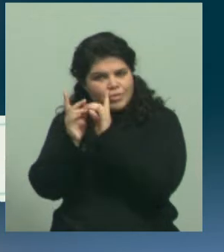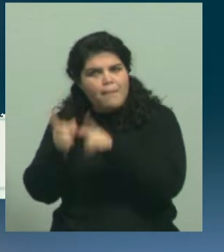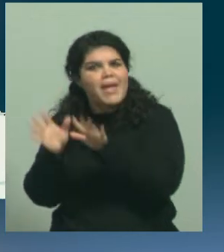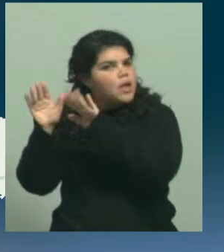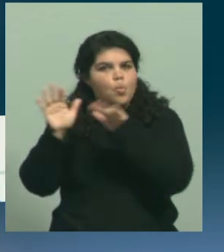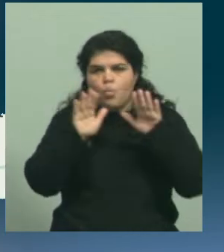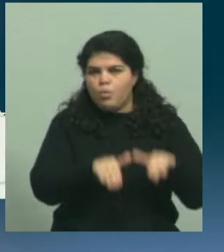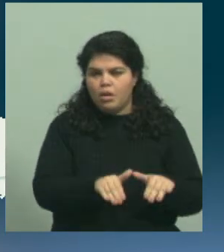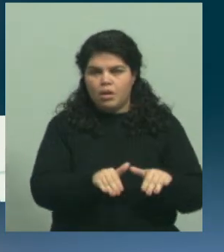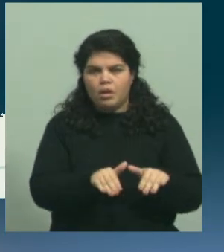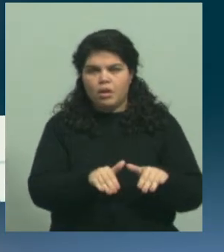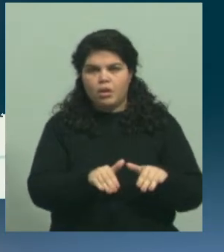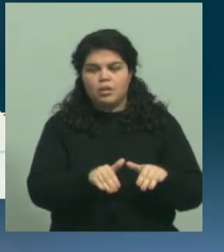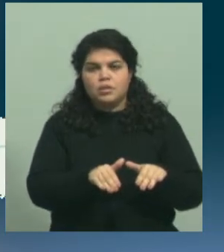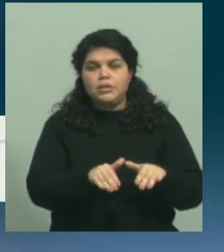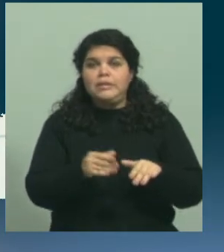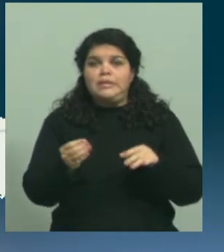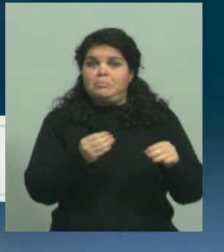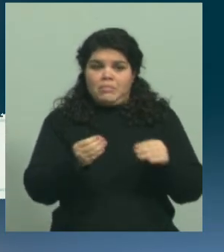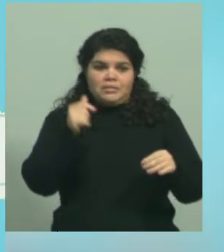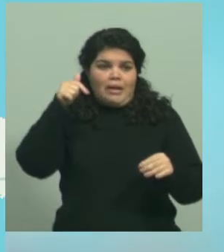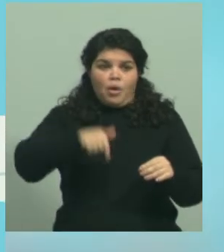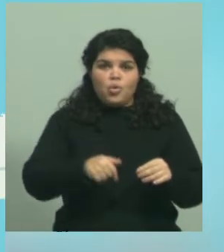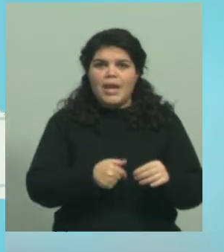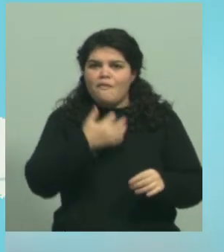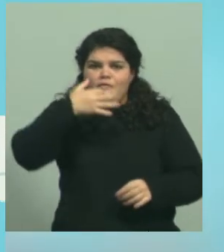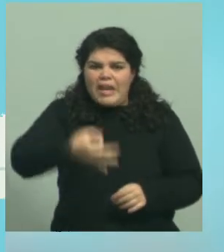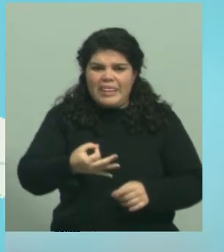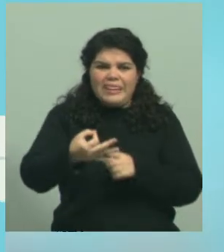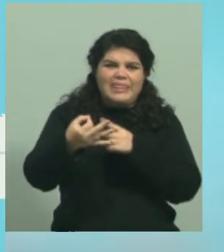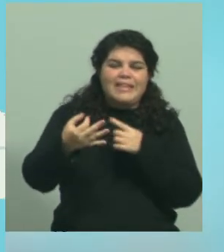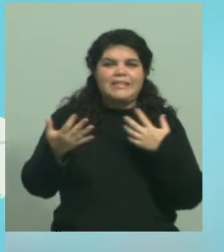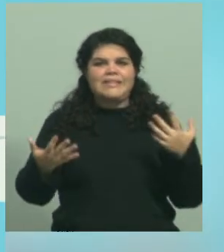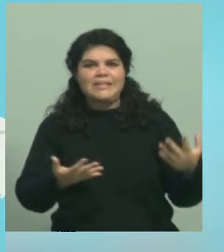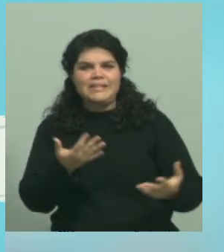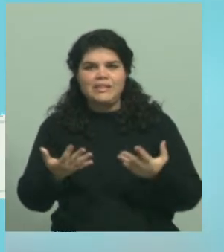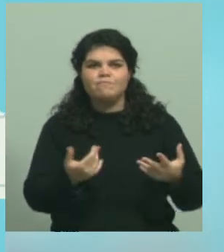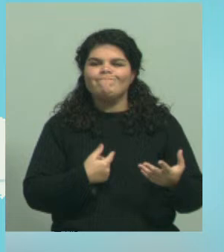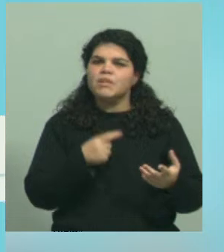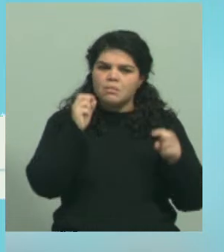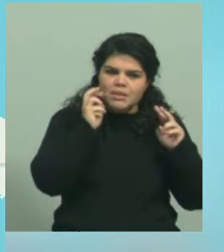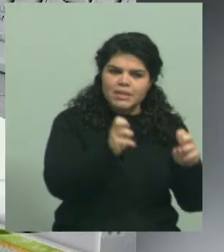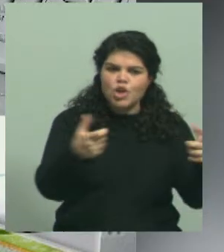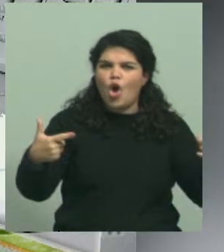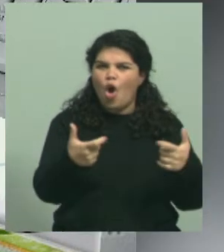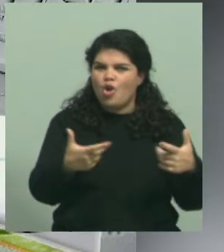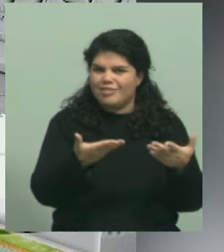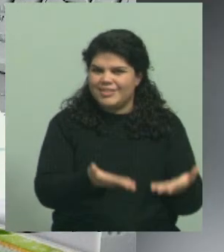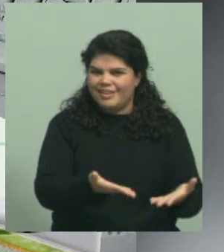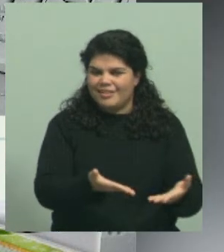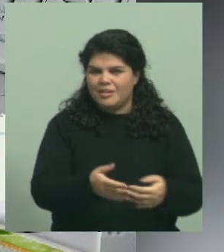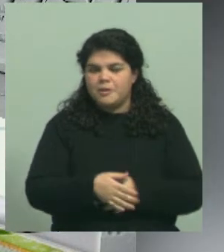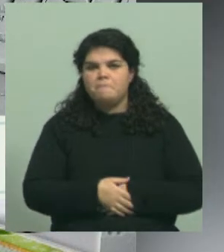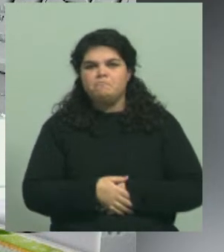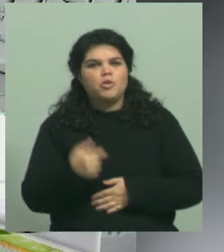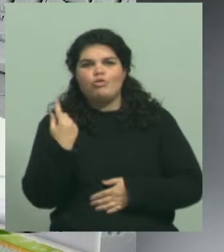Y eso va un poco contramano de esta época. Eso es un poco una reflexión personal, que no es que la tenemos clara para